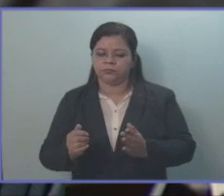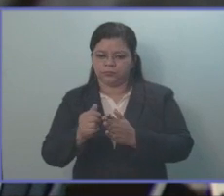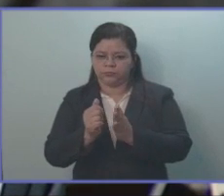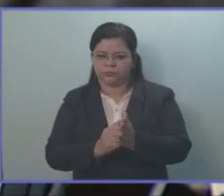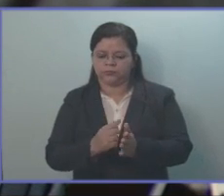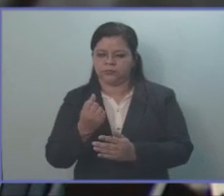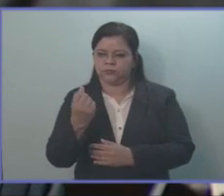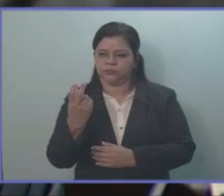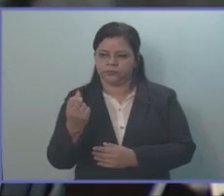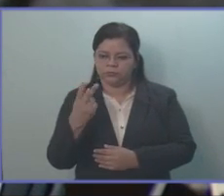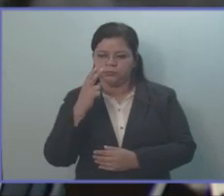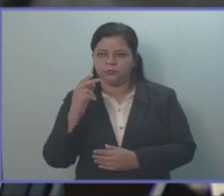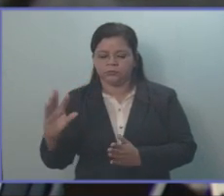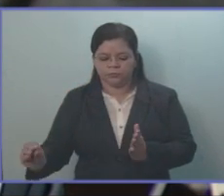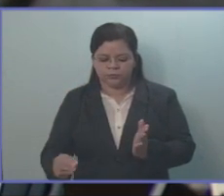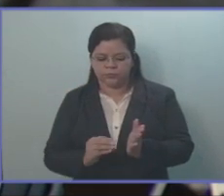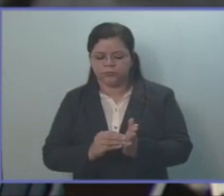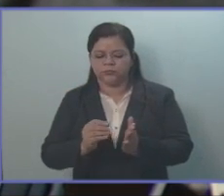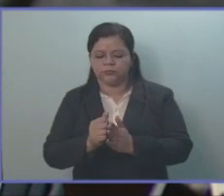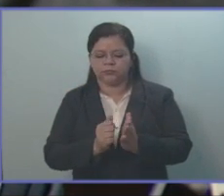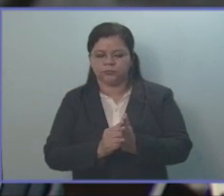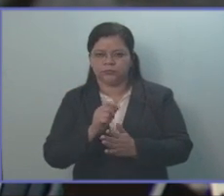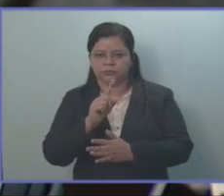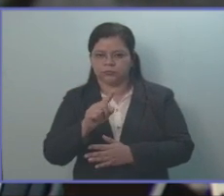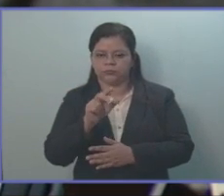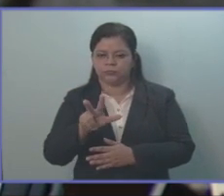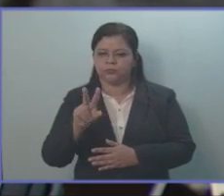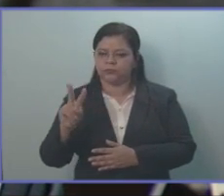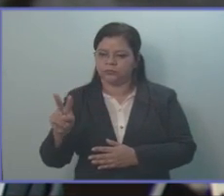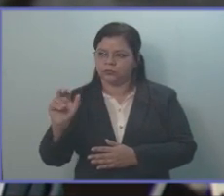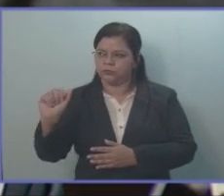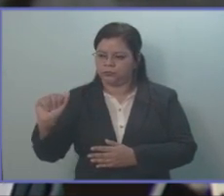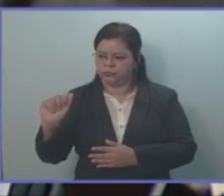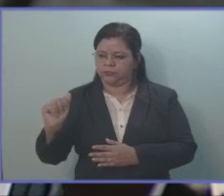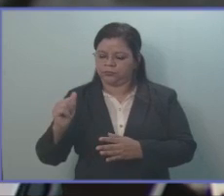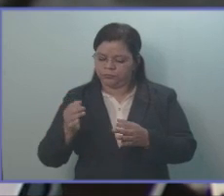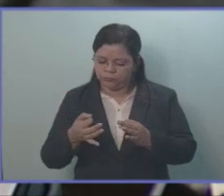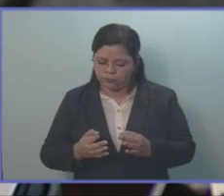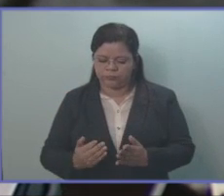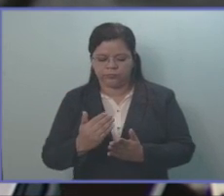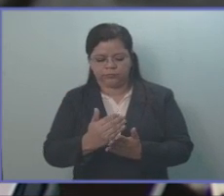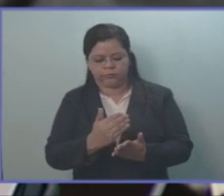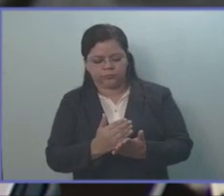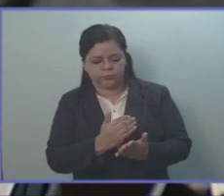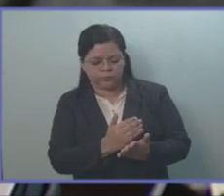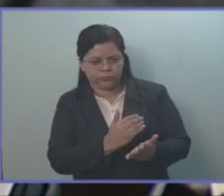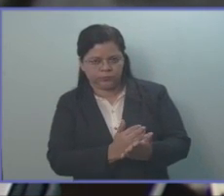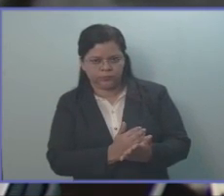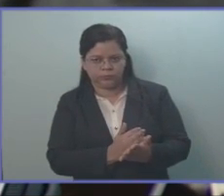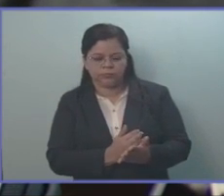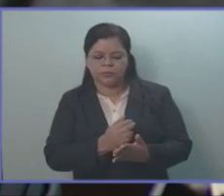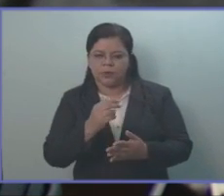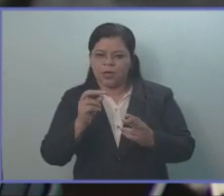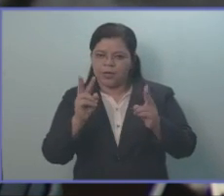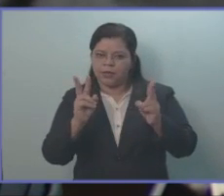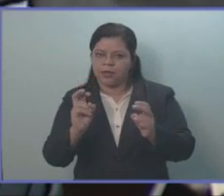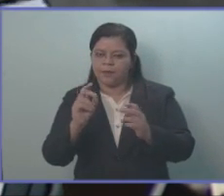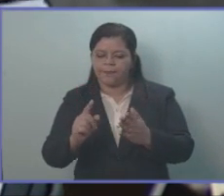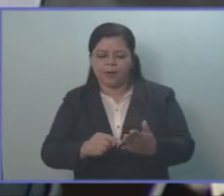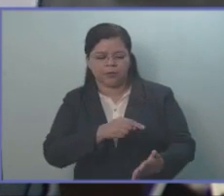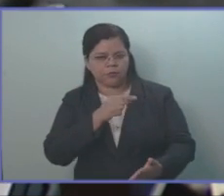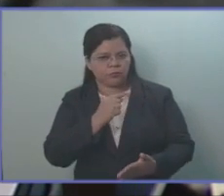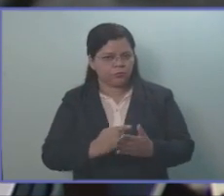Artículo 12. Adiciones del artículo 132A de la siguiente manera. Suspensión y